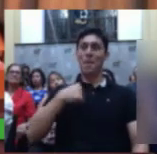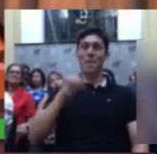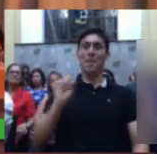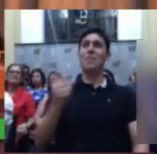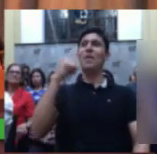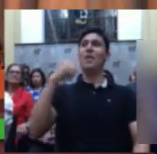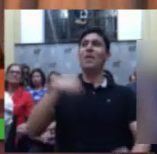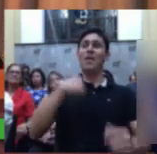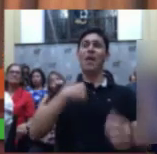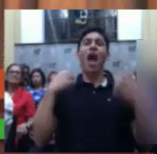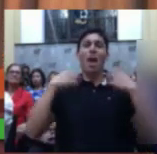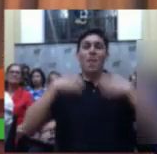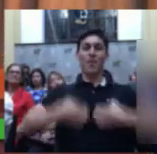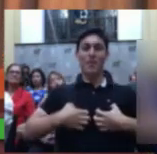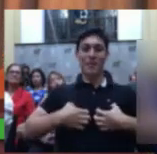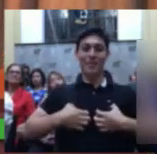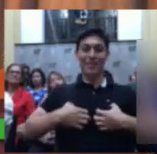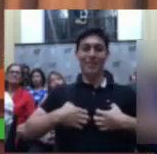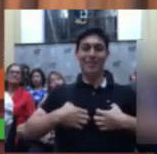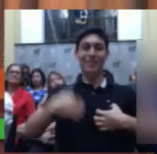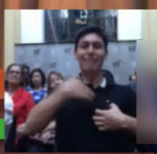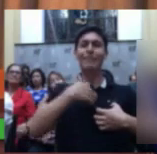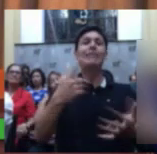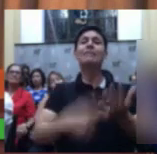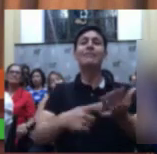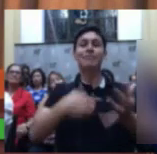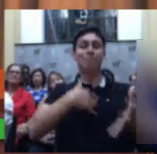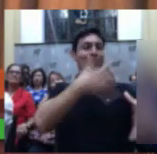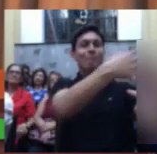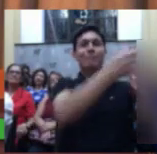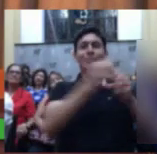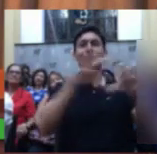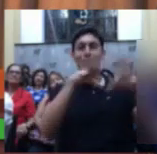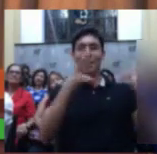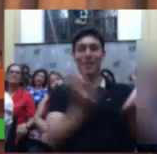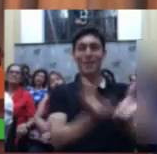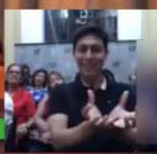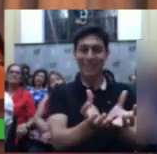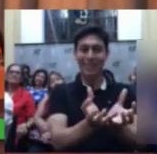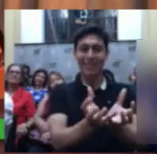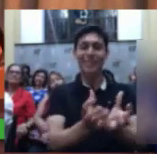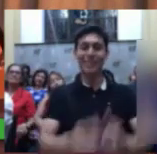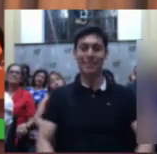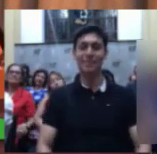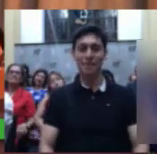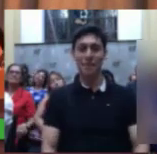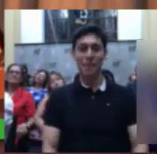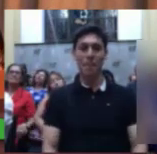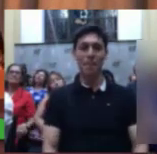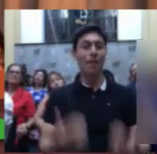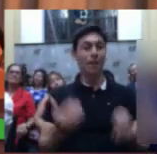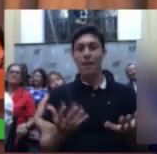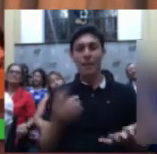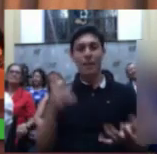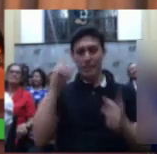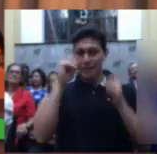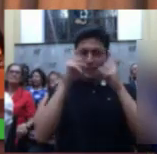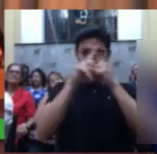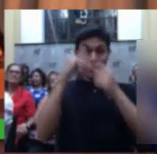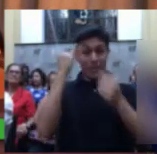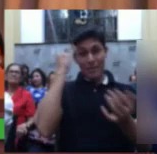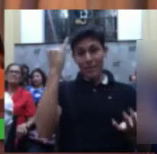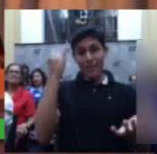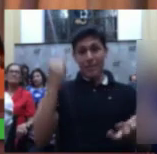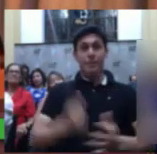Pretensión principal, recuperar la pelota. Tiempos serenos, quizás hoy difíciles de imaginar.